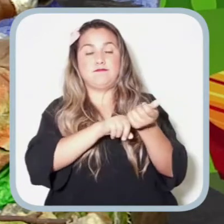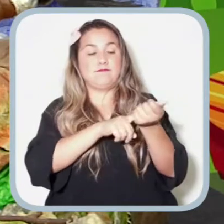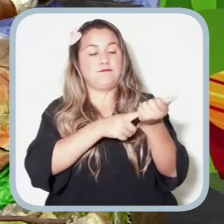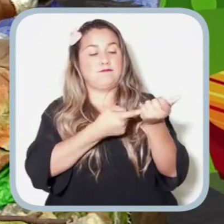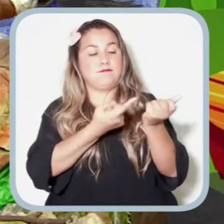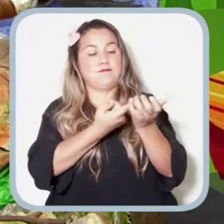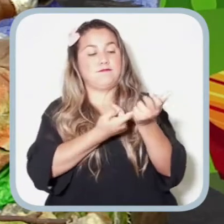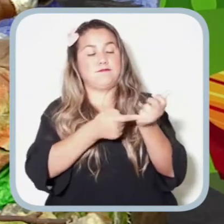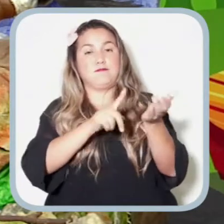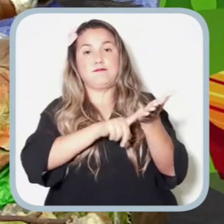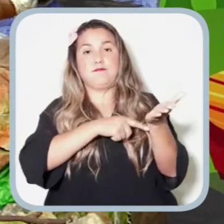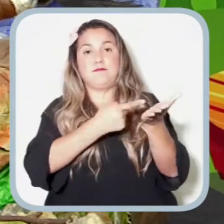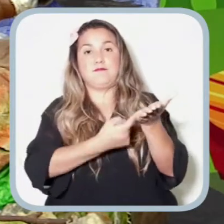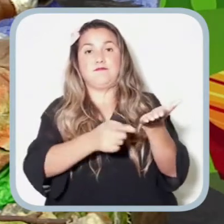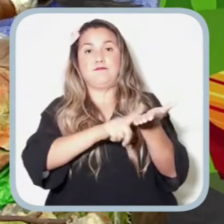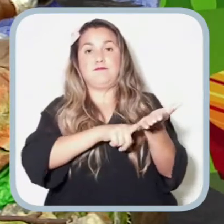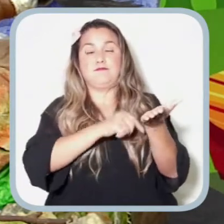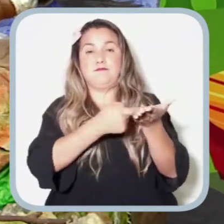ahí